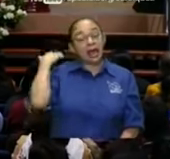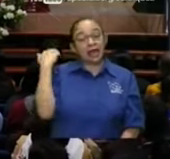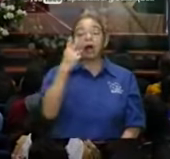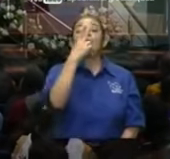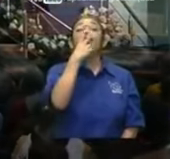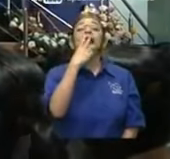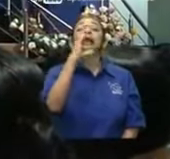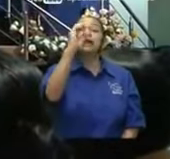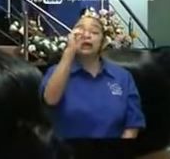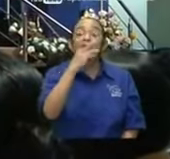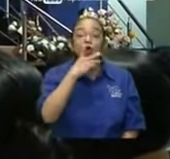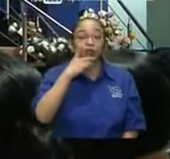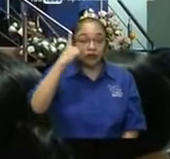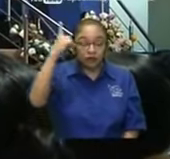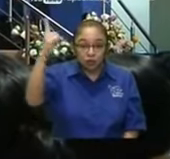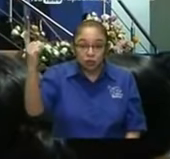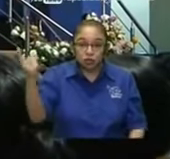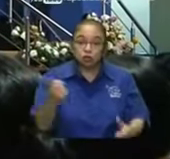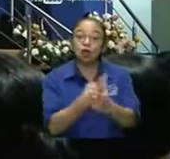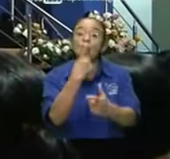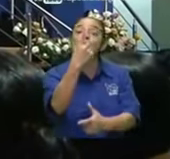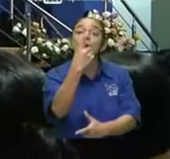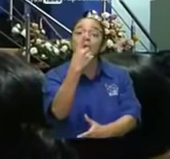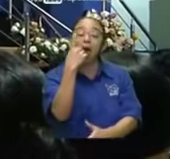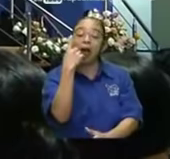Dios con una mortal.